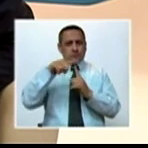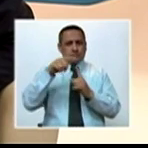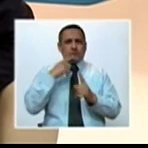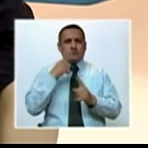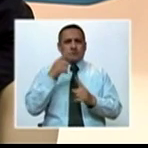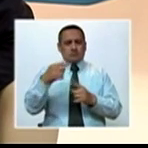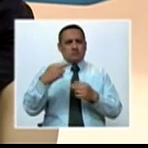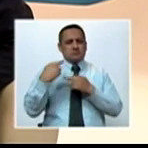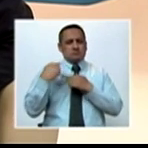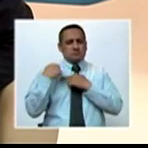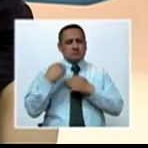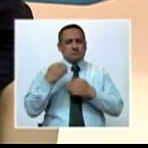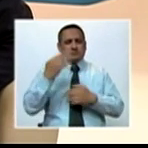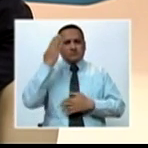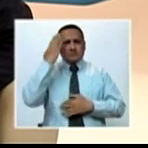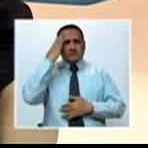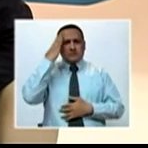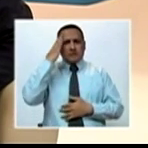válidamente